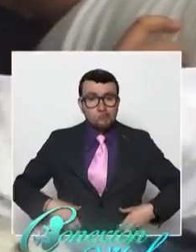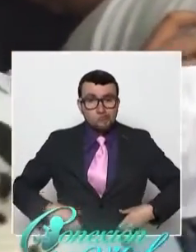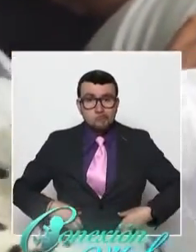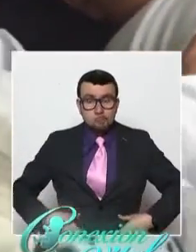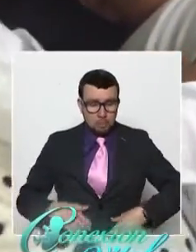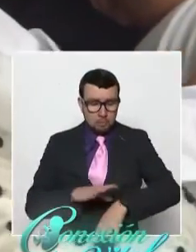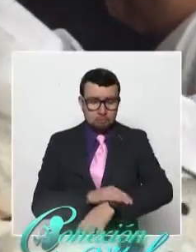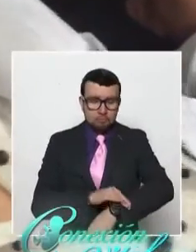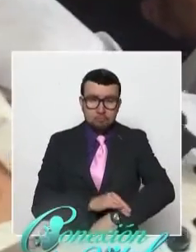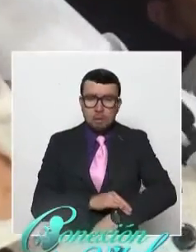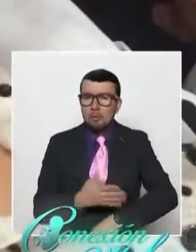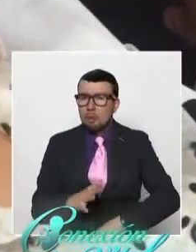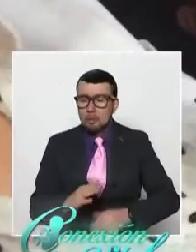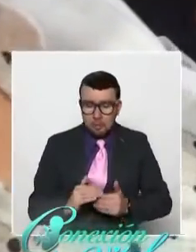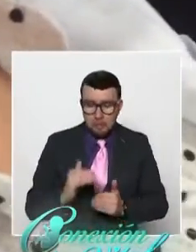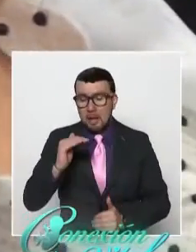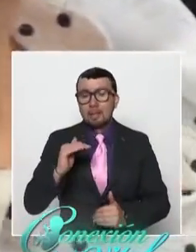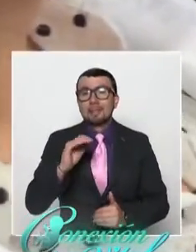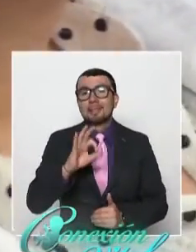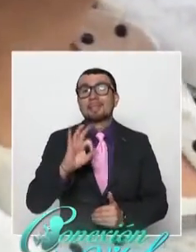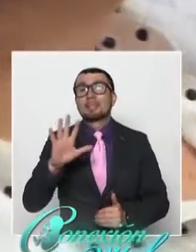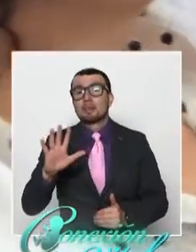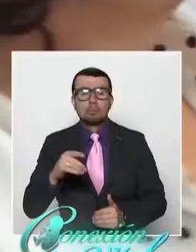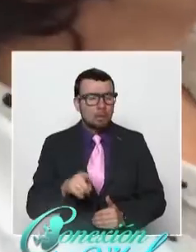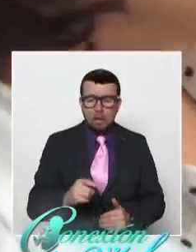de 35, porque mide